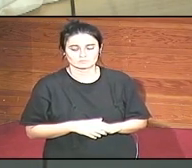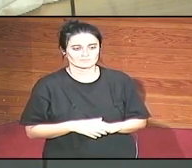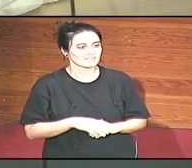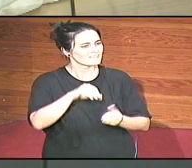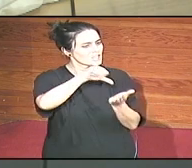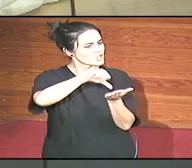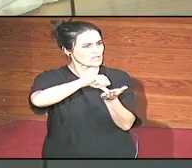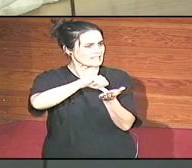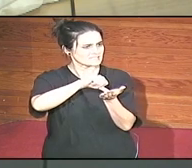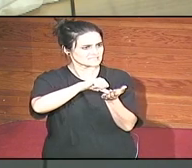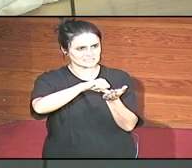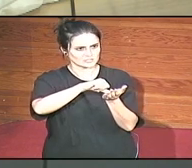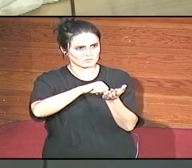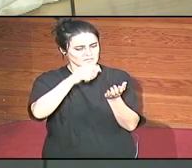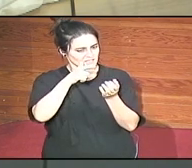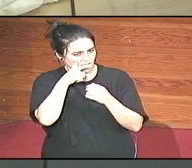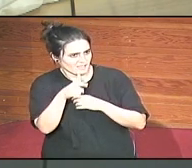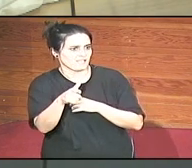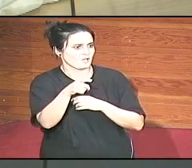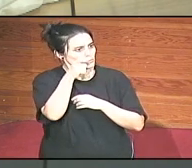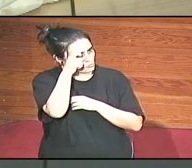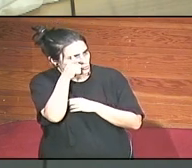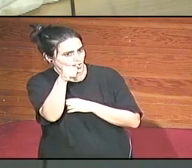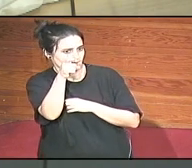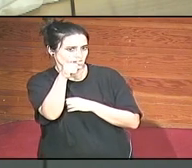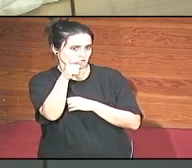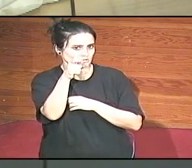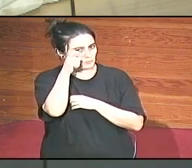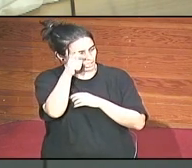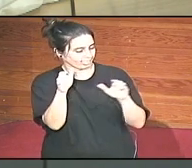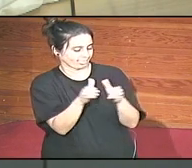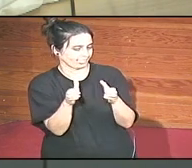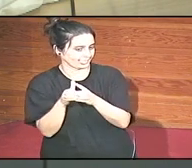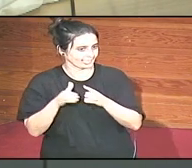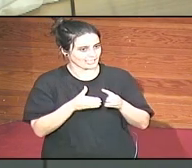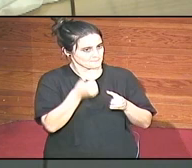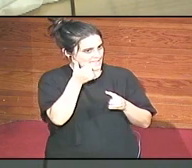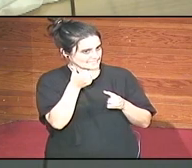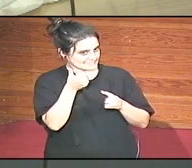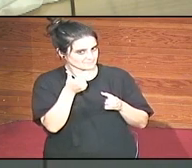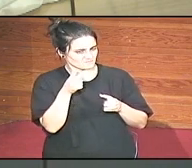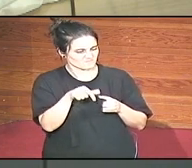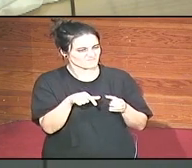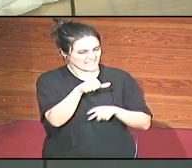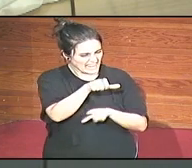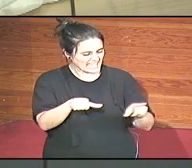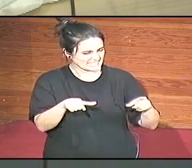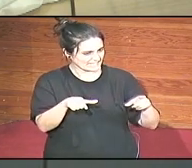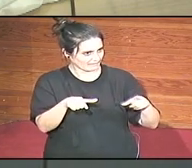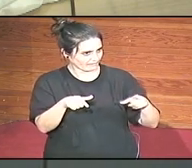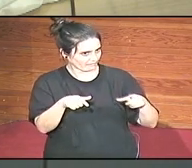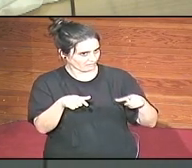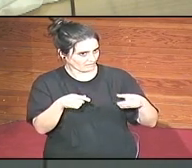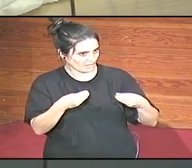ciudades sino en los pueblos y en los lugares en las poblaciones más pequeñas y más humildes de que vive la gente qué tipo de